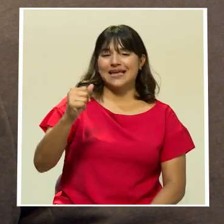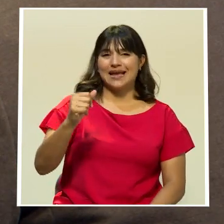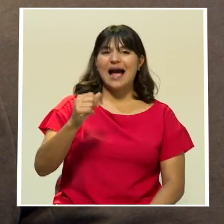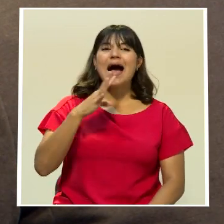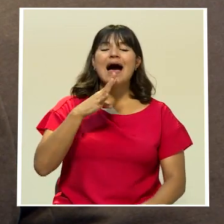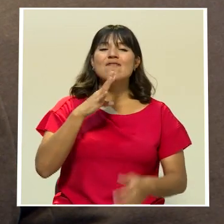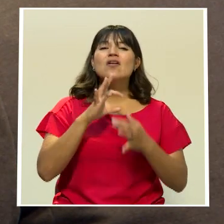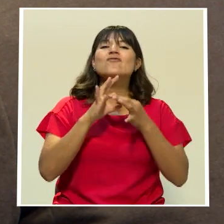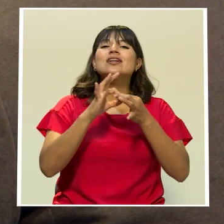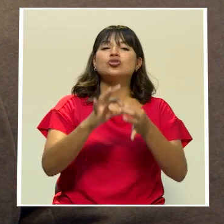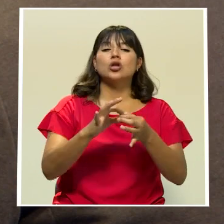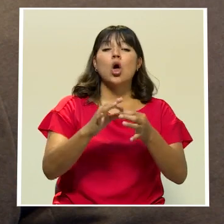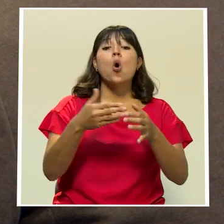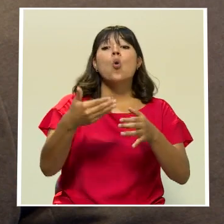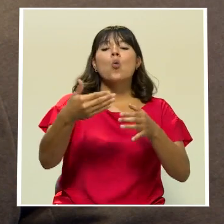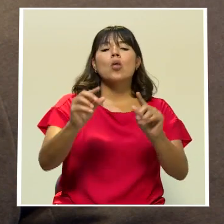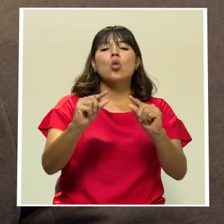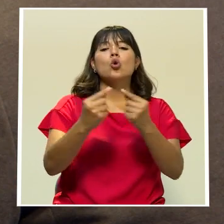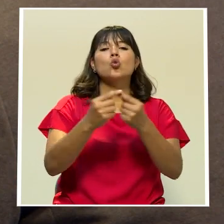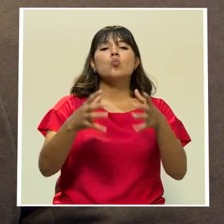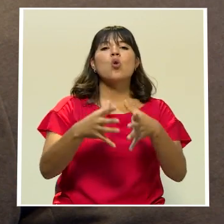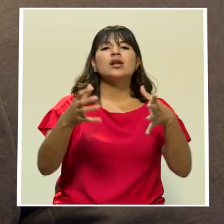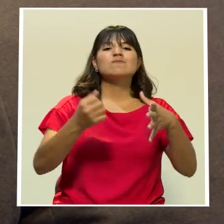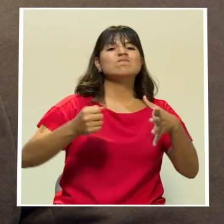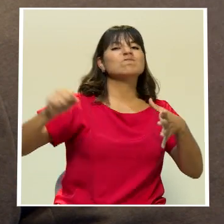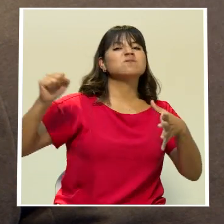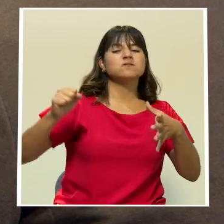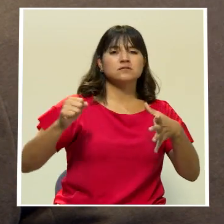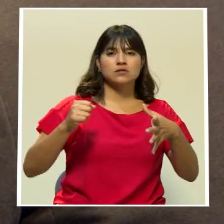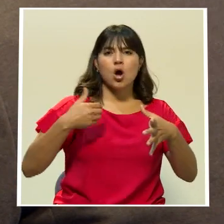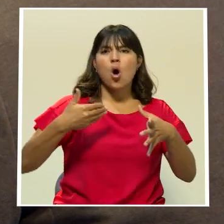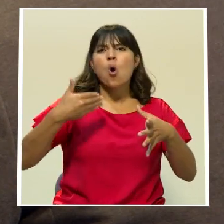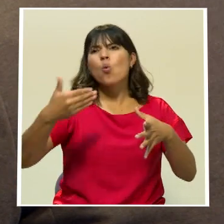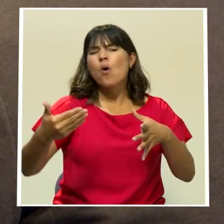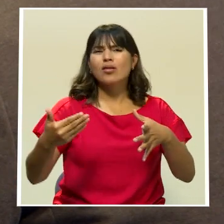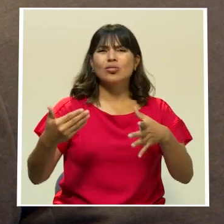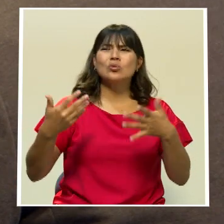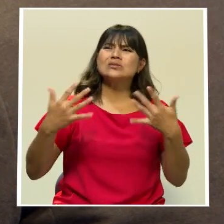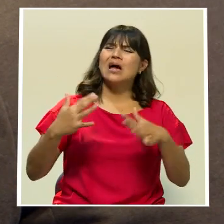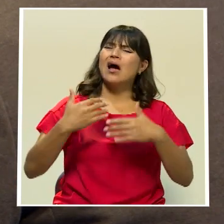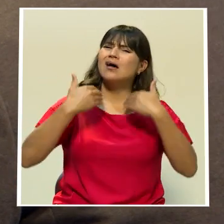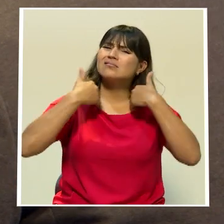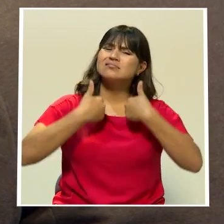previo a un agotamiento, un fracaso